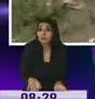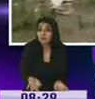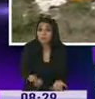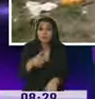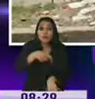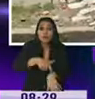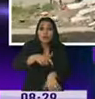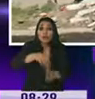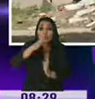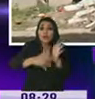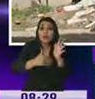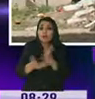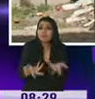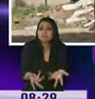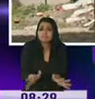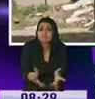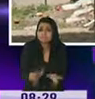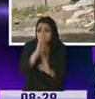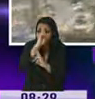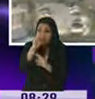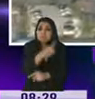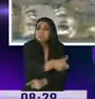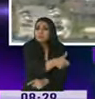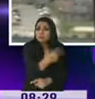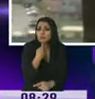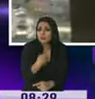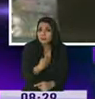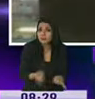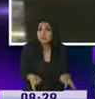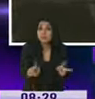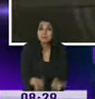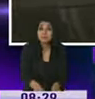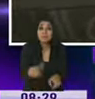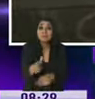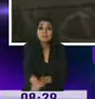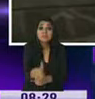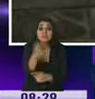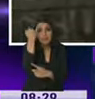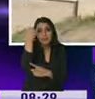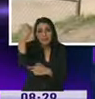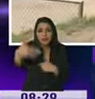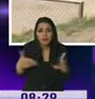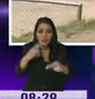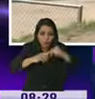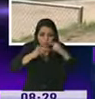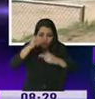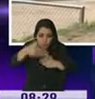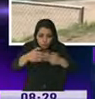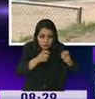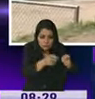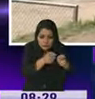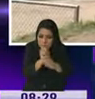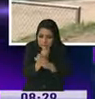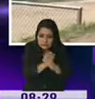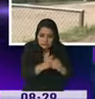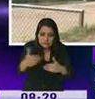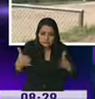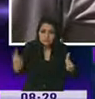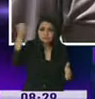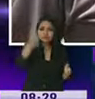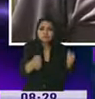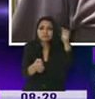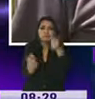hora adecuada, los días adecuados, lo están diciendo los vecinos, y aparte de eso ellos tienen que hacer su propio, en este caso, contenedor de basura para